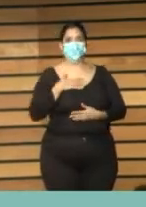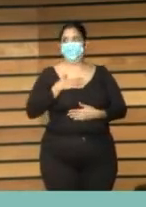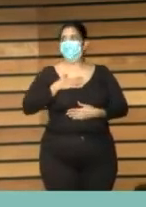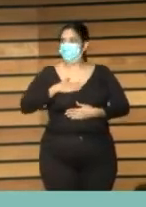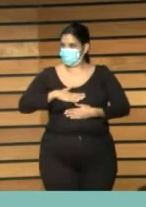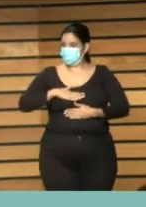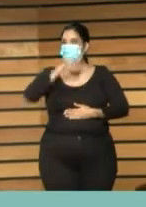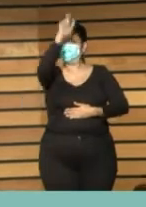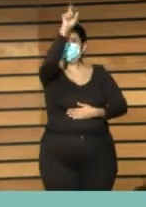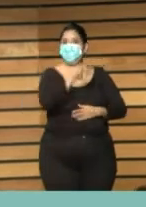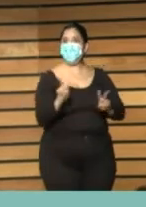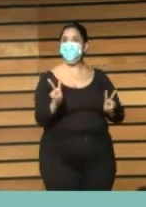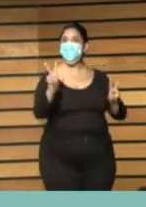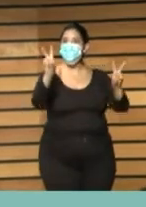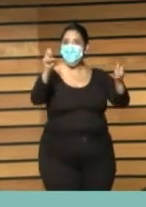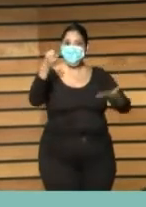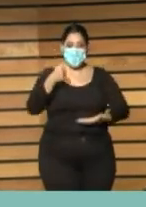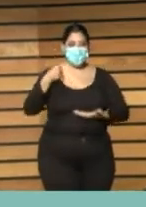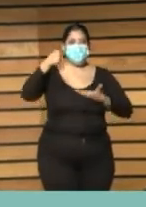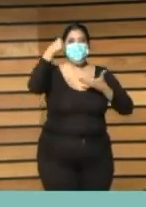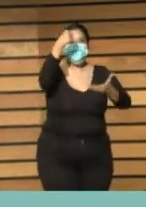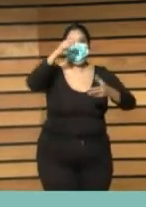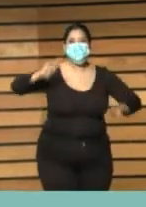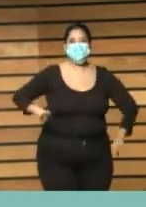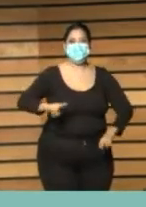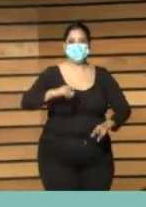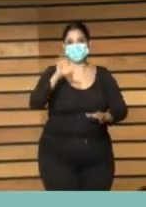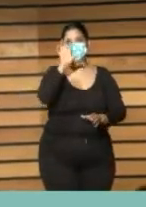ámbito nacional. Por Jorge.